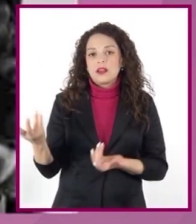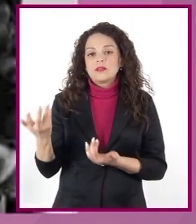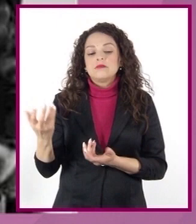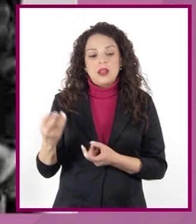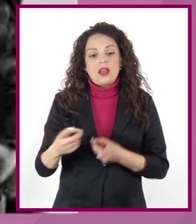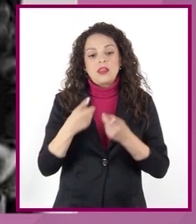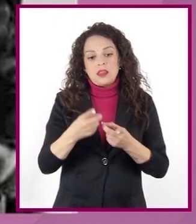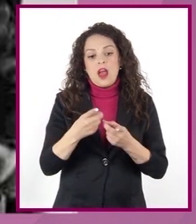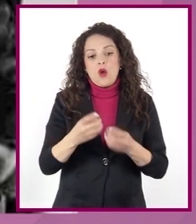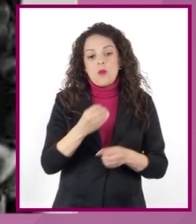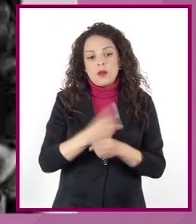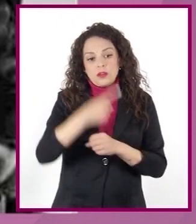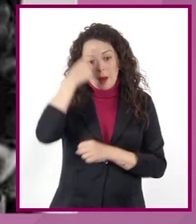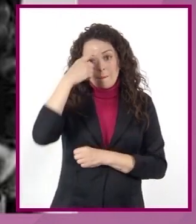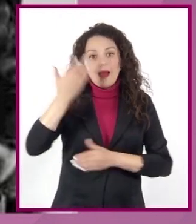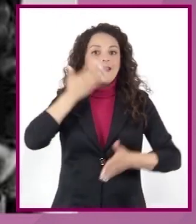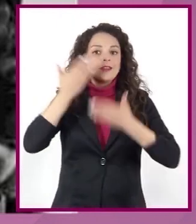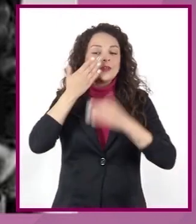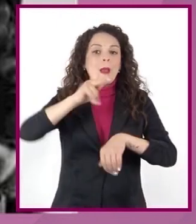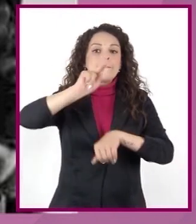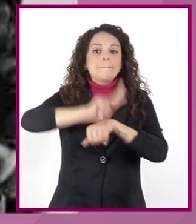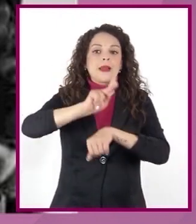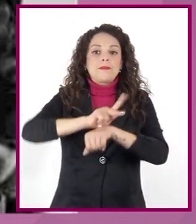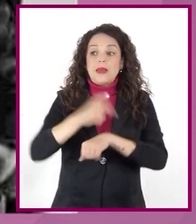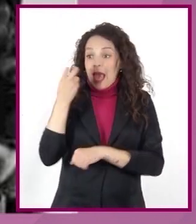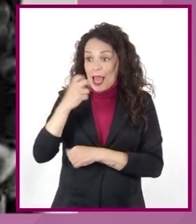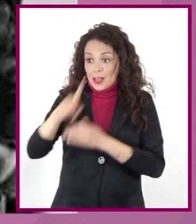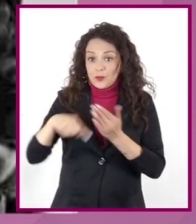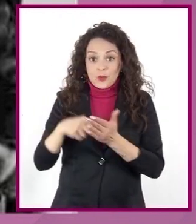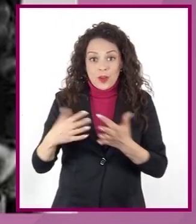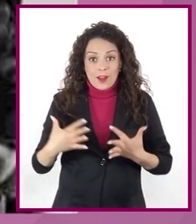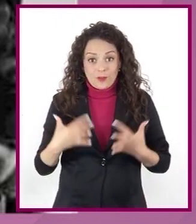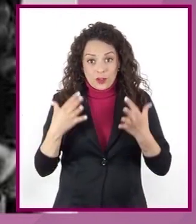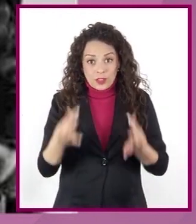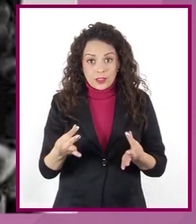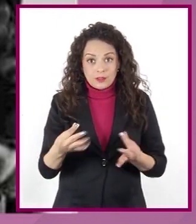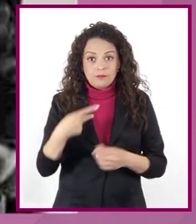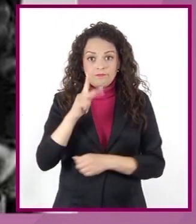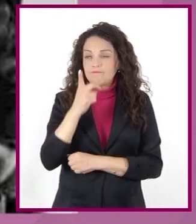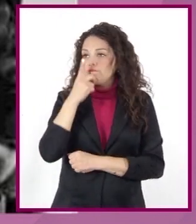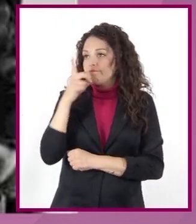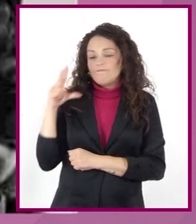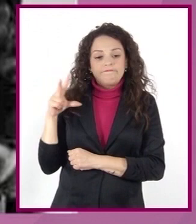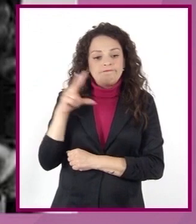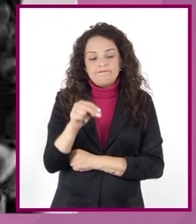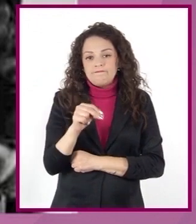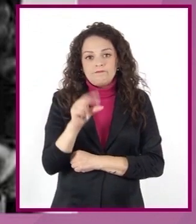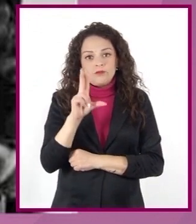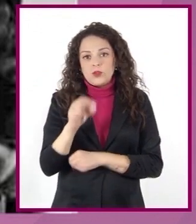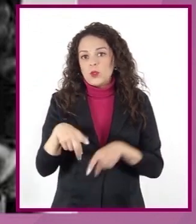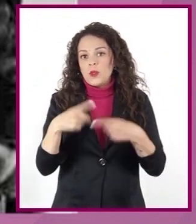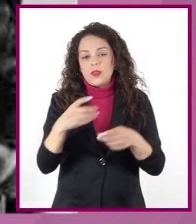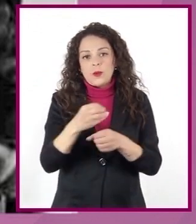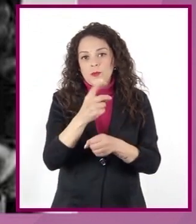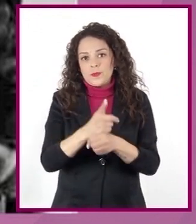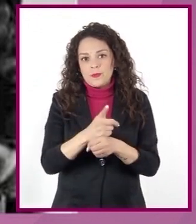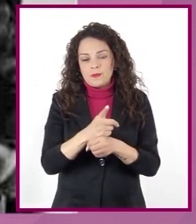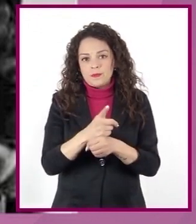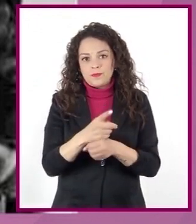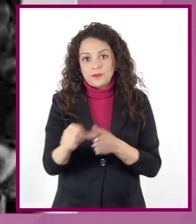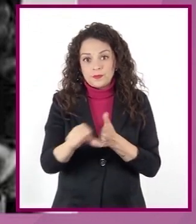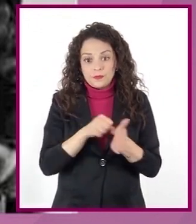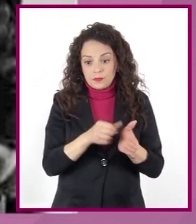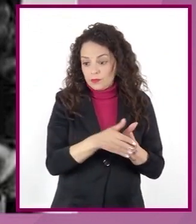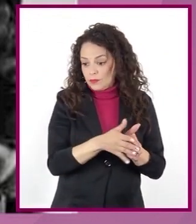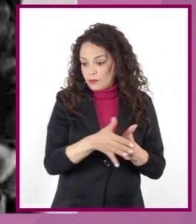oportunidad de estudiar la preparatoria en la fundación, pero se le negó el acceso. Los siguientes meses fueron